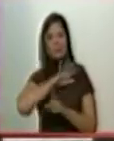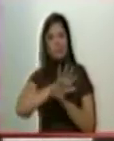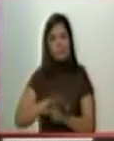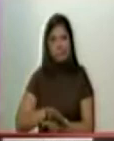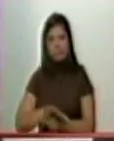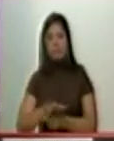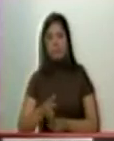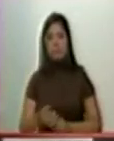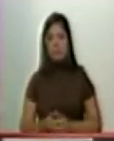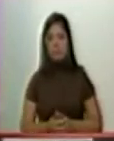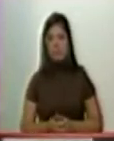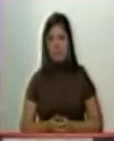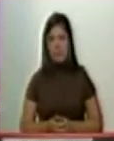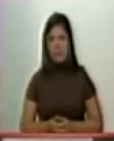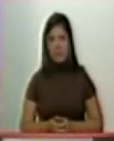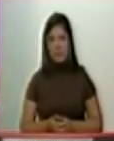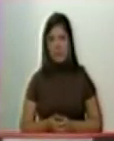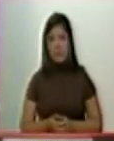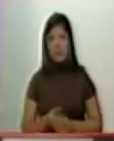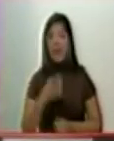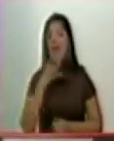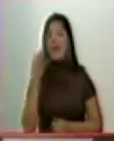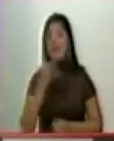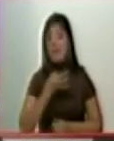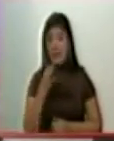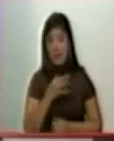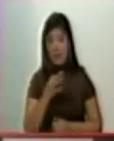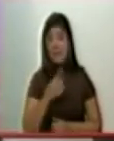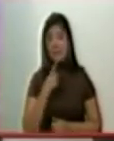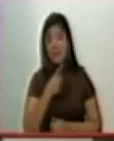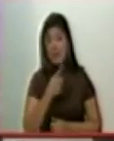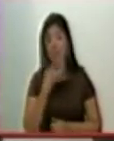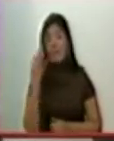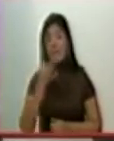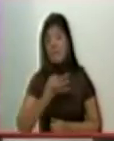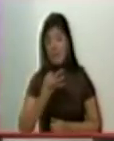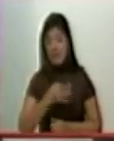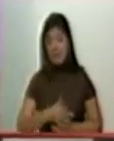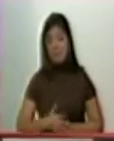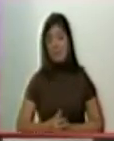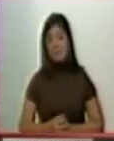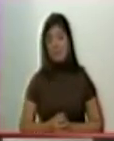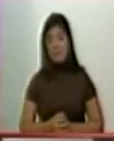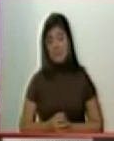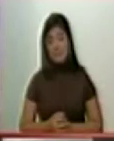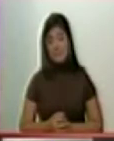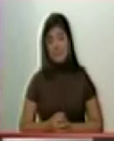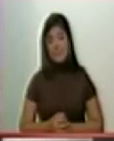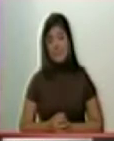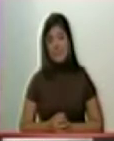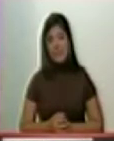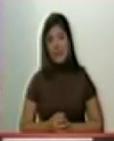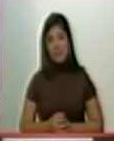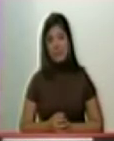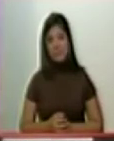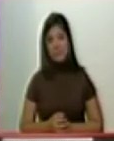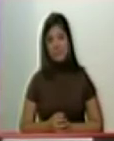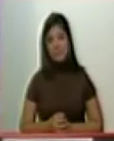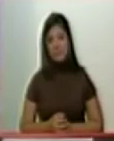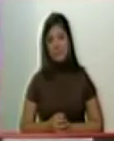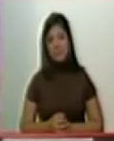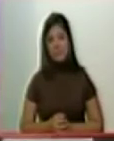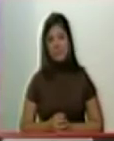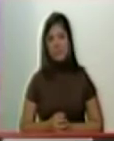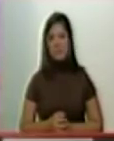¿Cuánta carga de verdad tiene esta frase? Y digo esto porque no es un